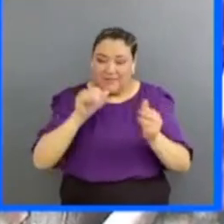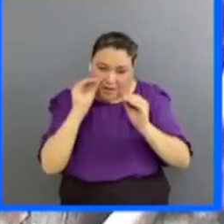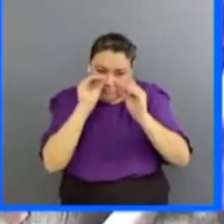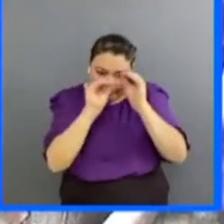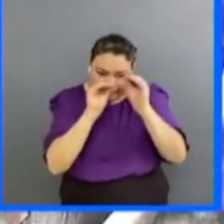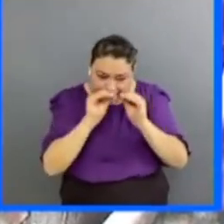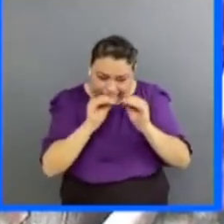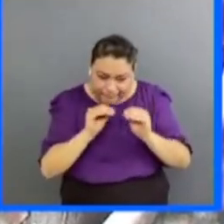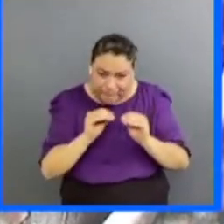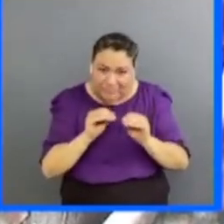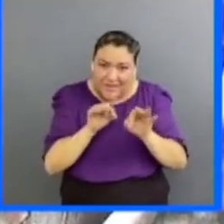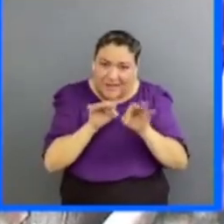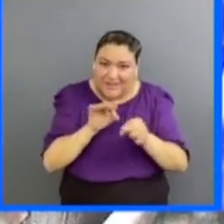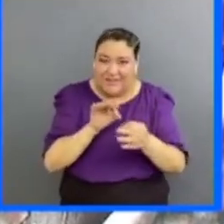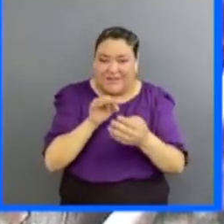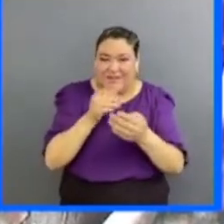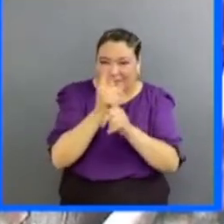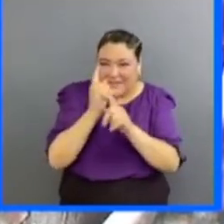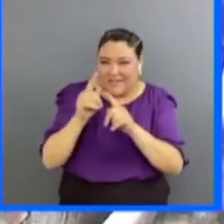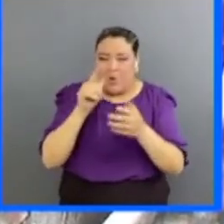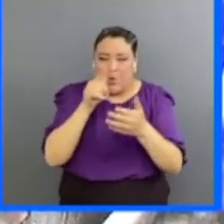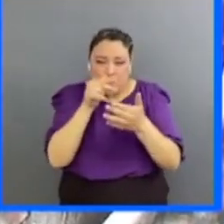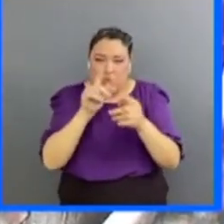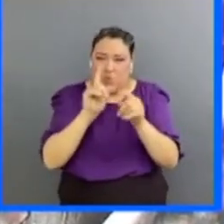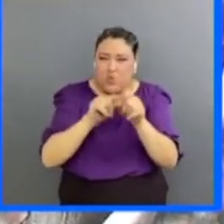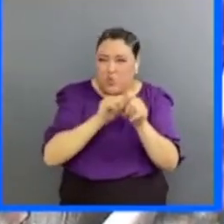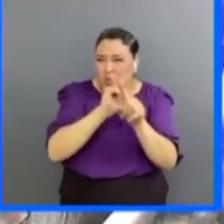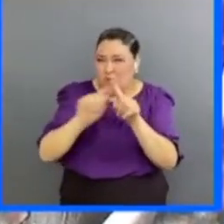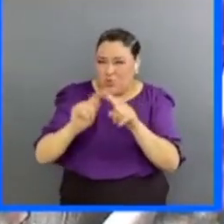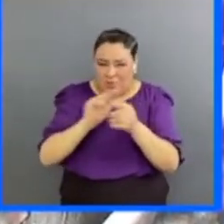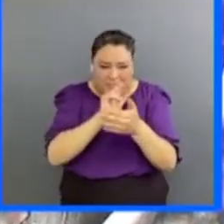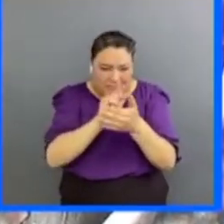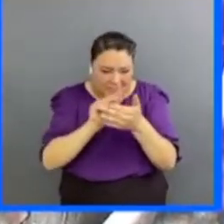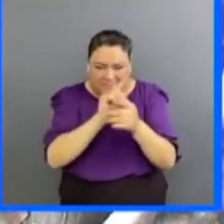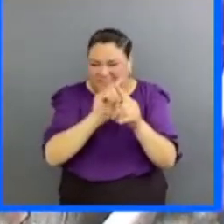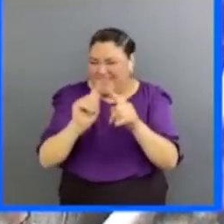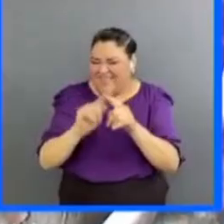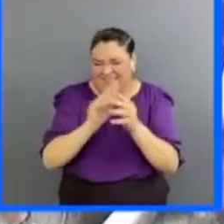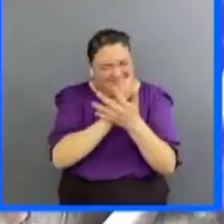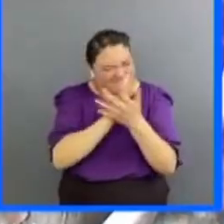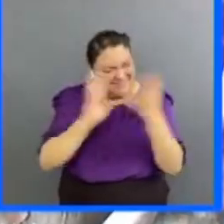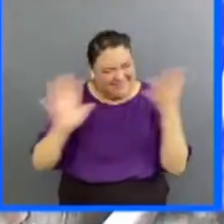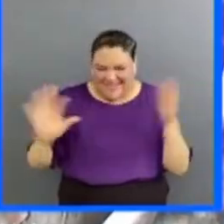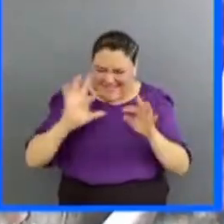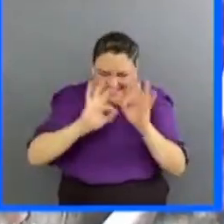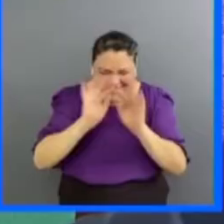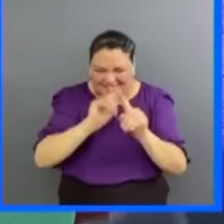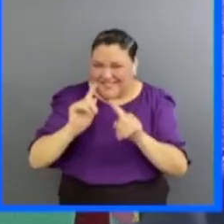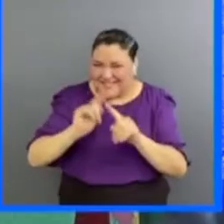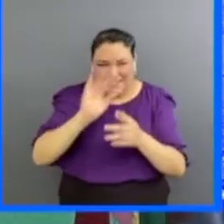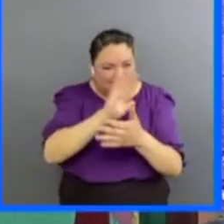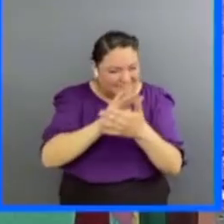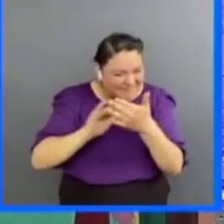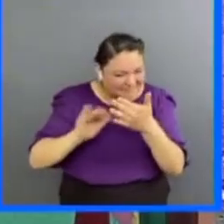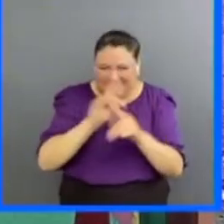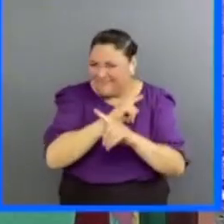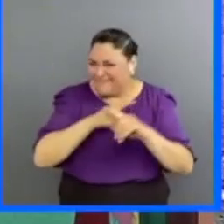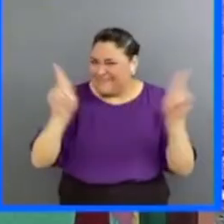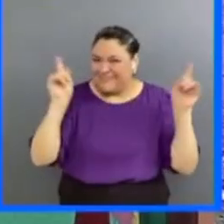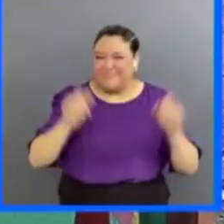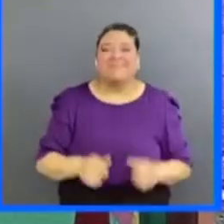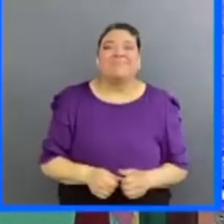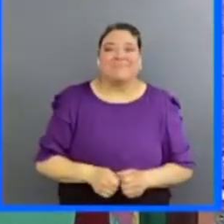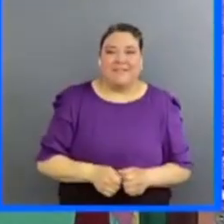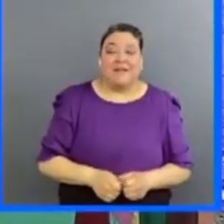trabajo de piroxilinas, lacas automotivas, ceras y ciertas aguadas. En particular,